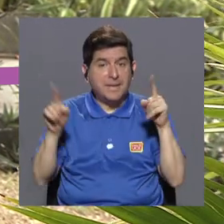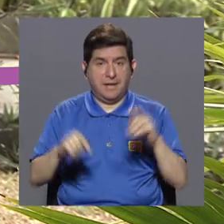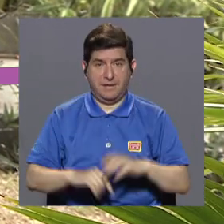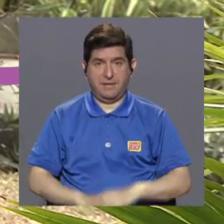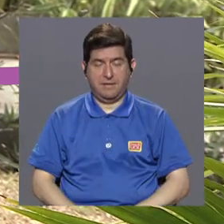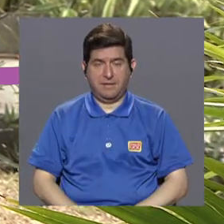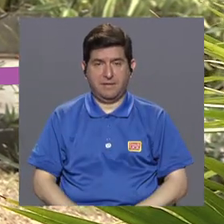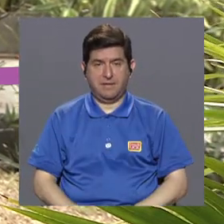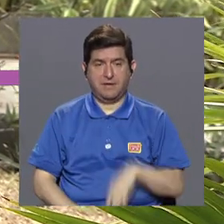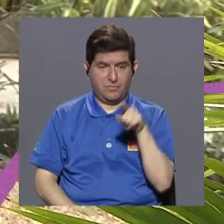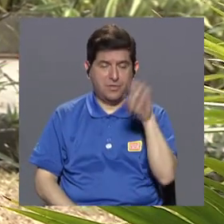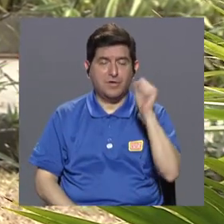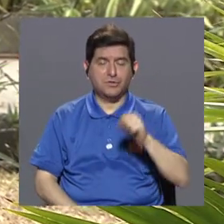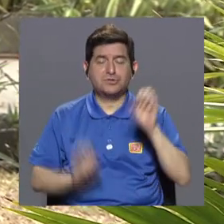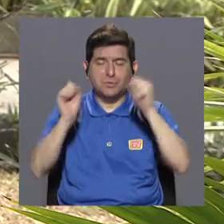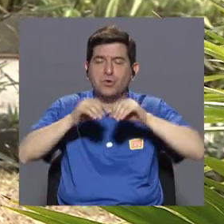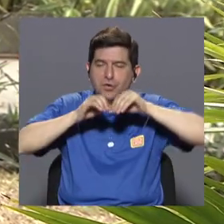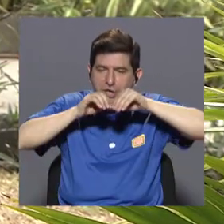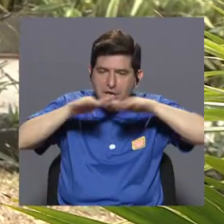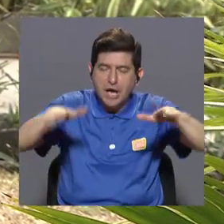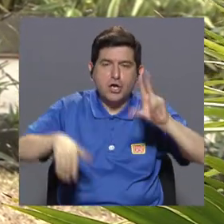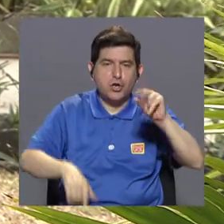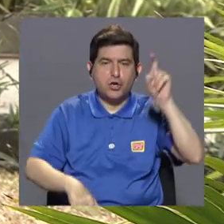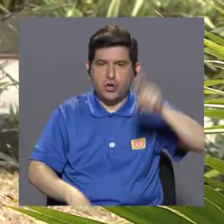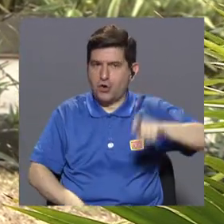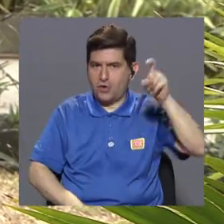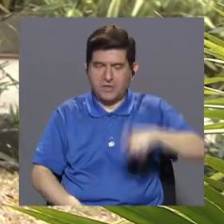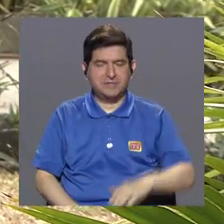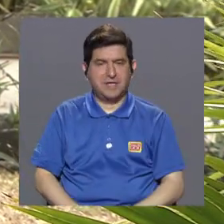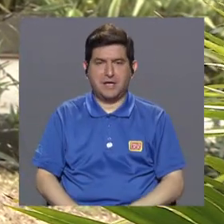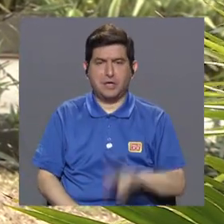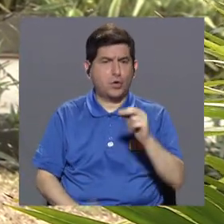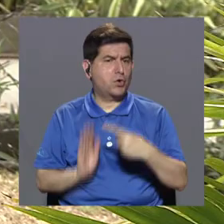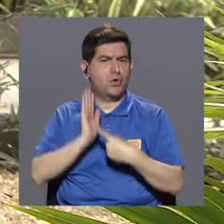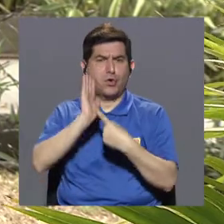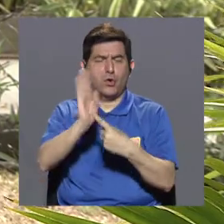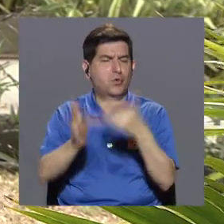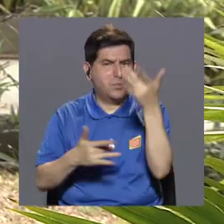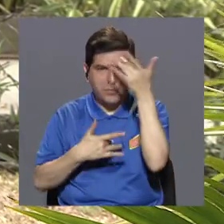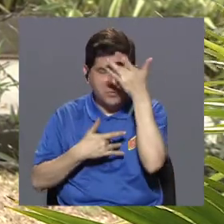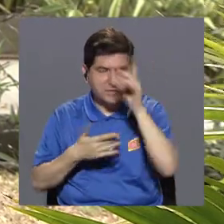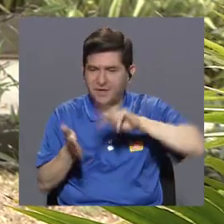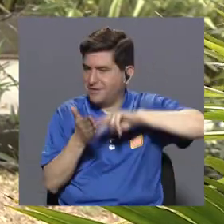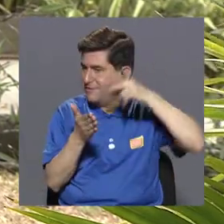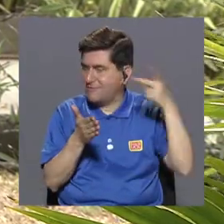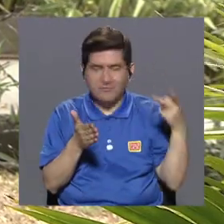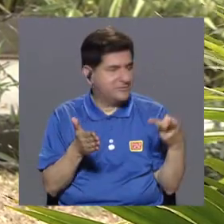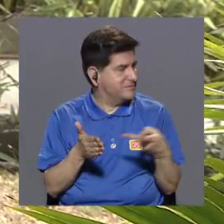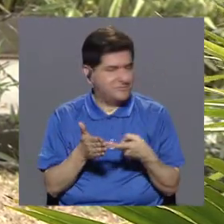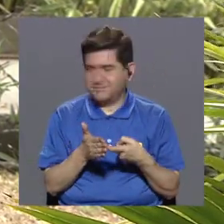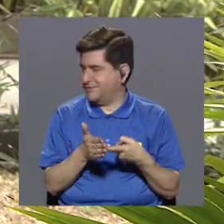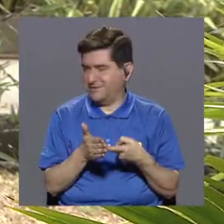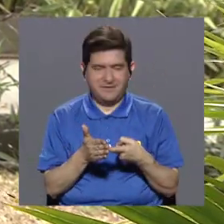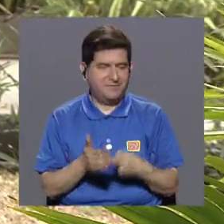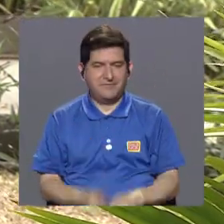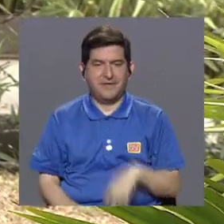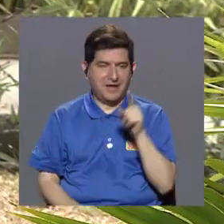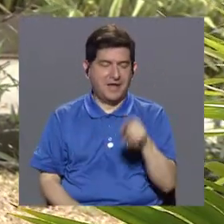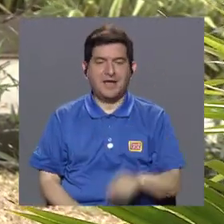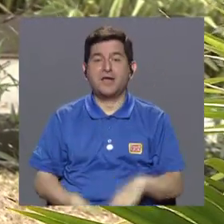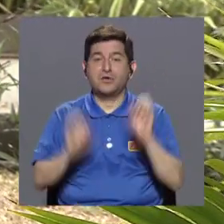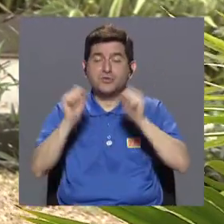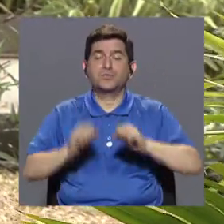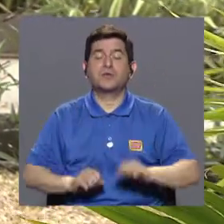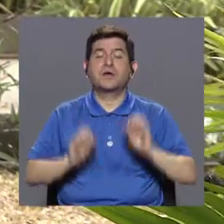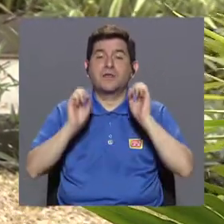son una fuente de transmisión, no necesariamente porque no manifestaron la enfermedad, no van uh-huh. a,